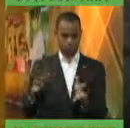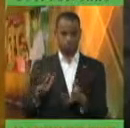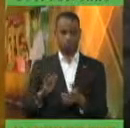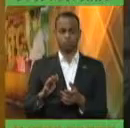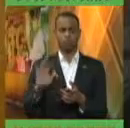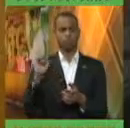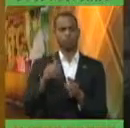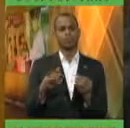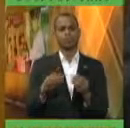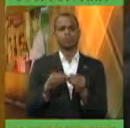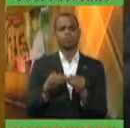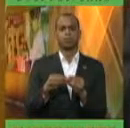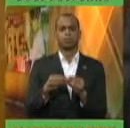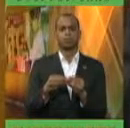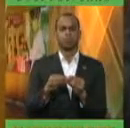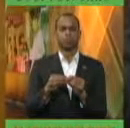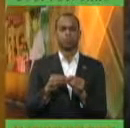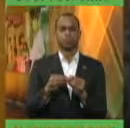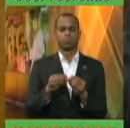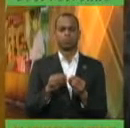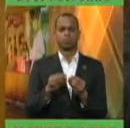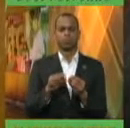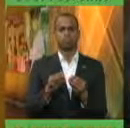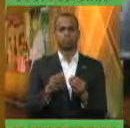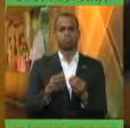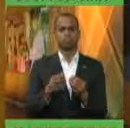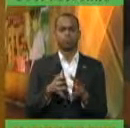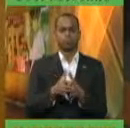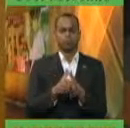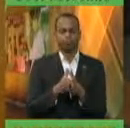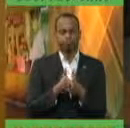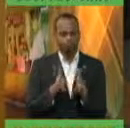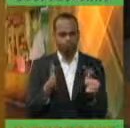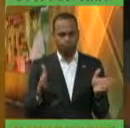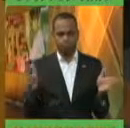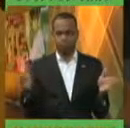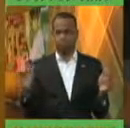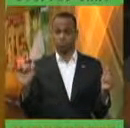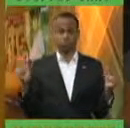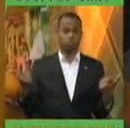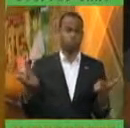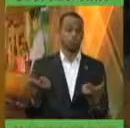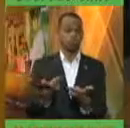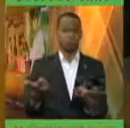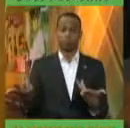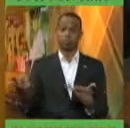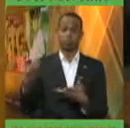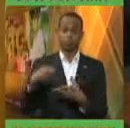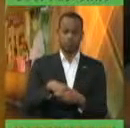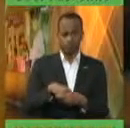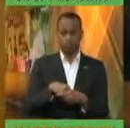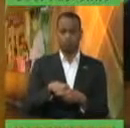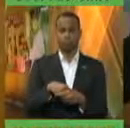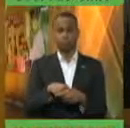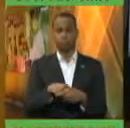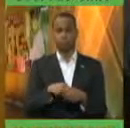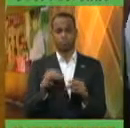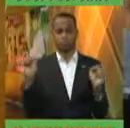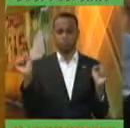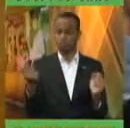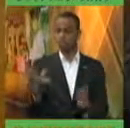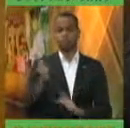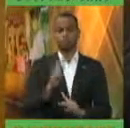tema sumamente abarcador nos incluye a todos ya todas además a todo